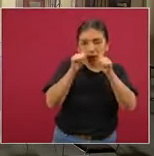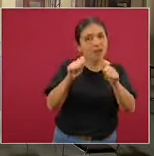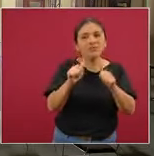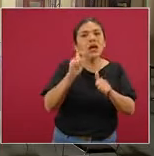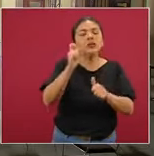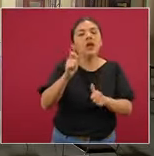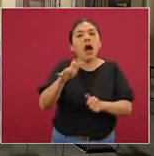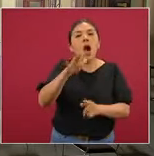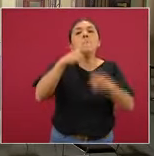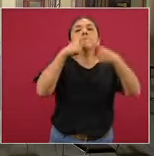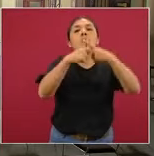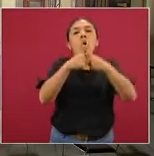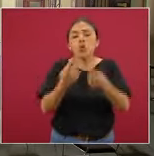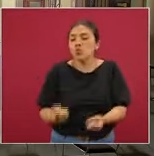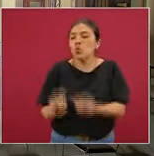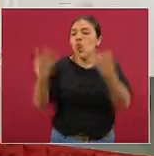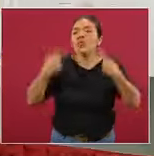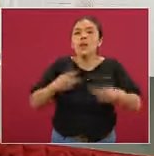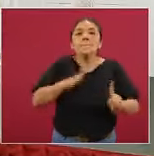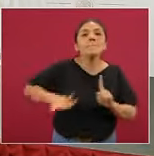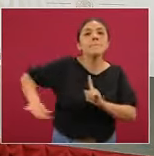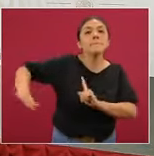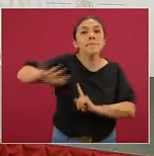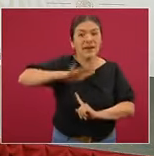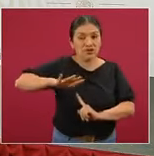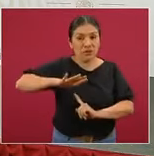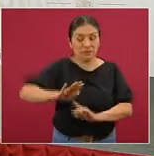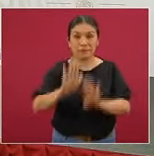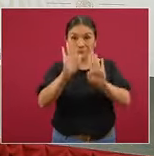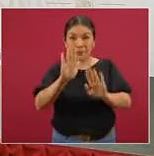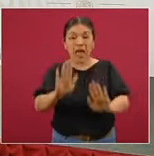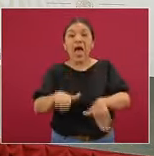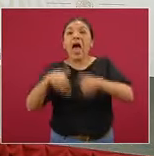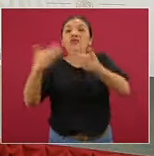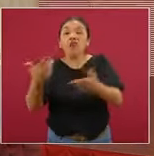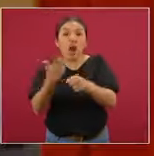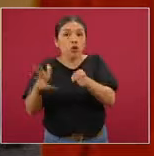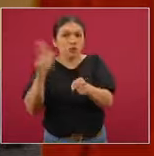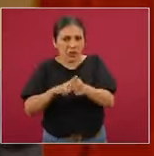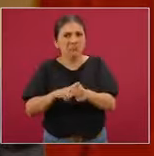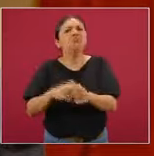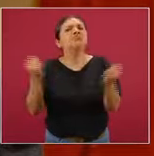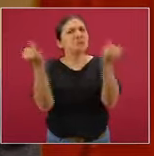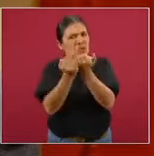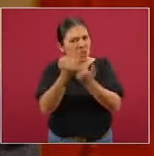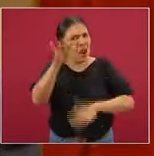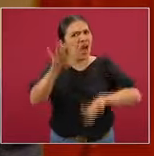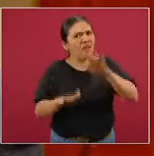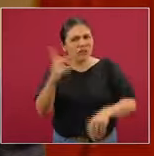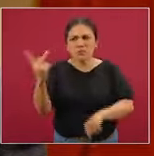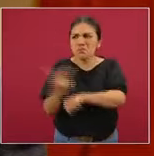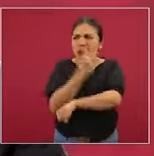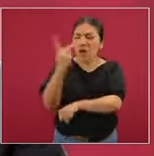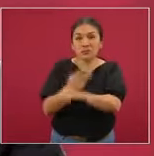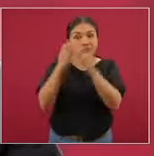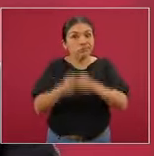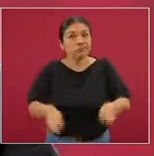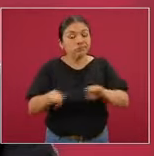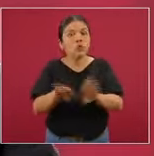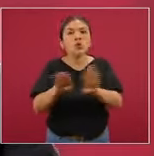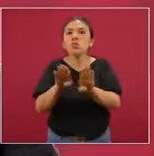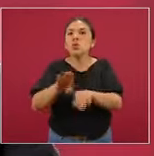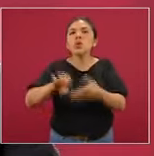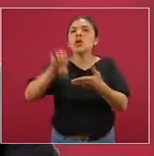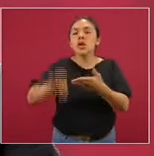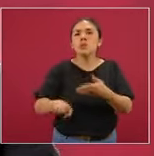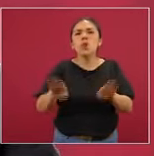perspectiva poblacional. Ahora, fuera de las unidades de salud, también ocurren fenómenos que son relevantes, por ejemplo, la